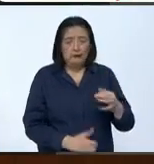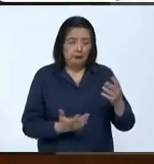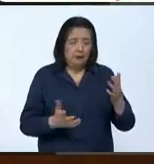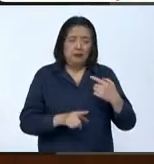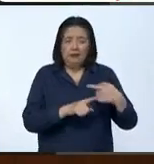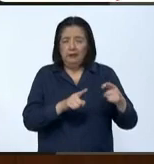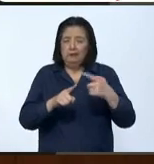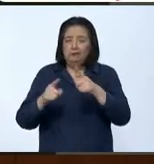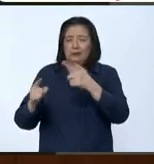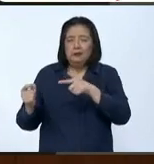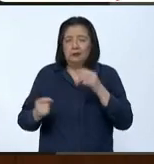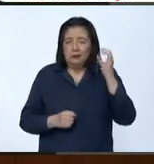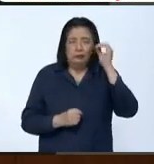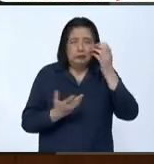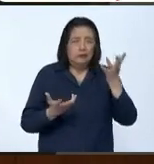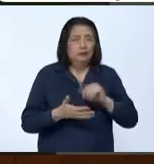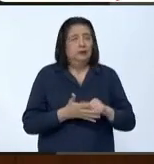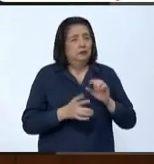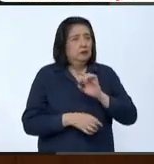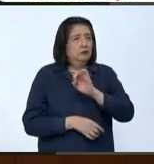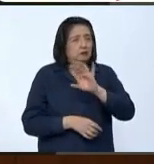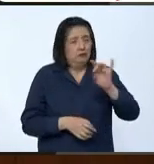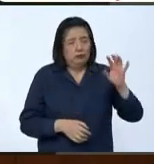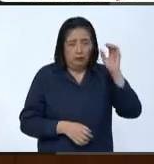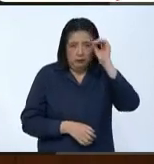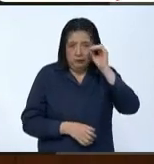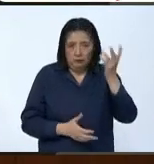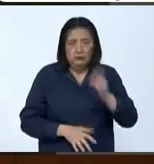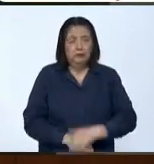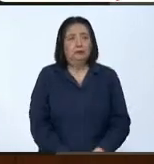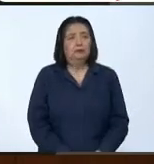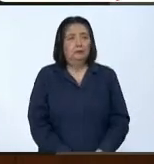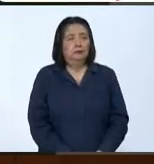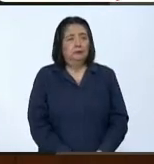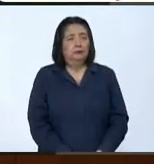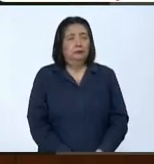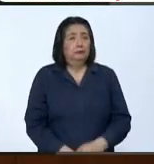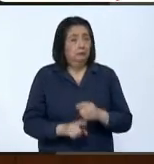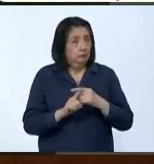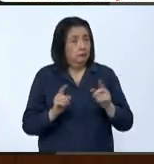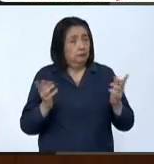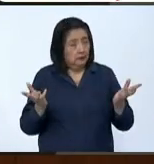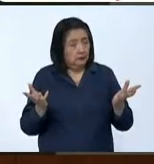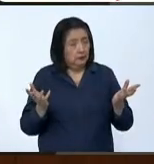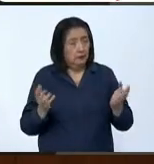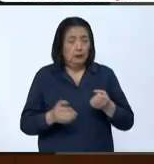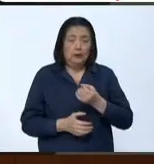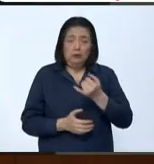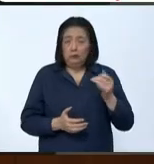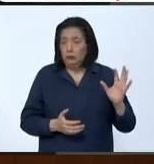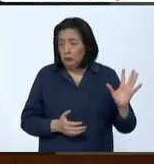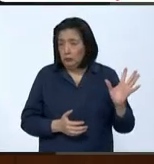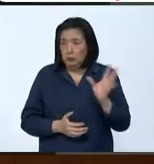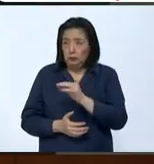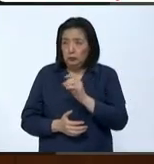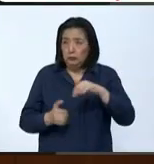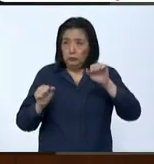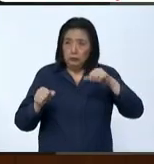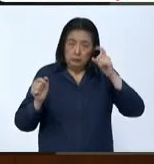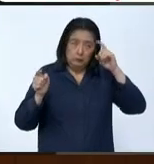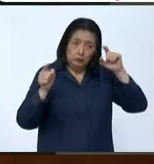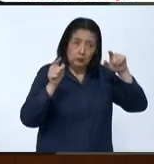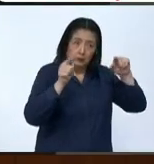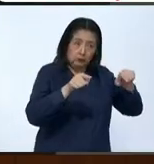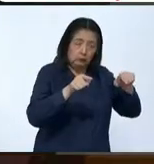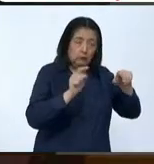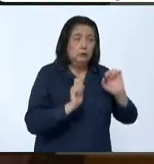diferencias y diversidad de opiniones pero si hay algo donde todos debemos coincidir